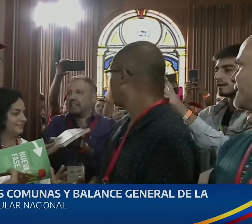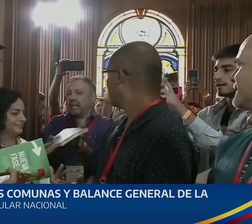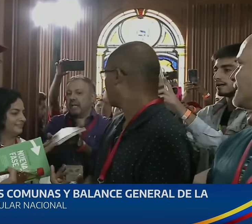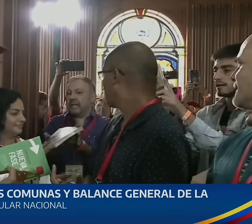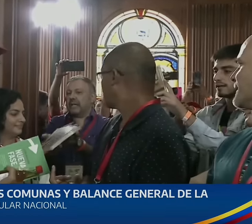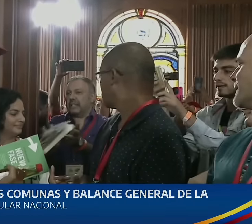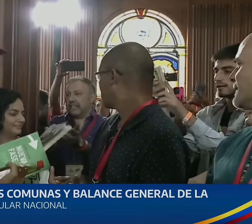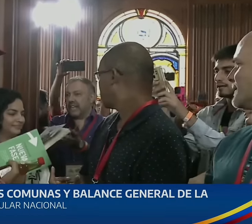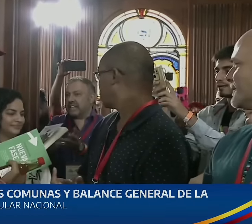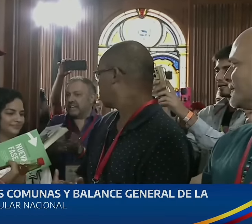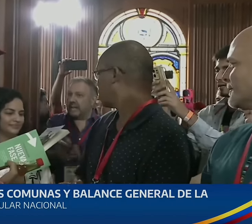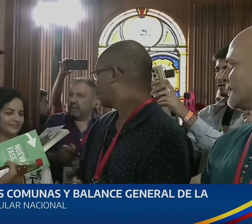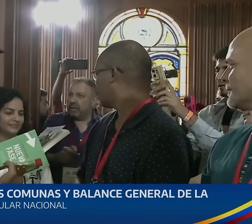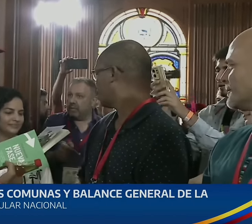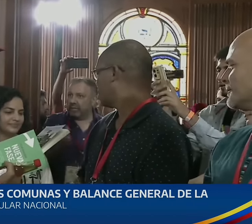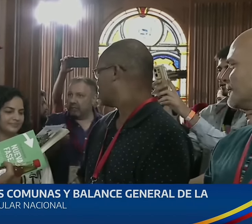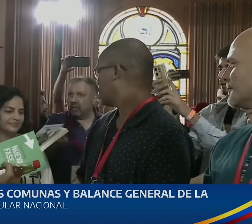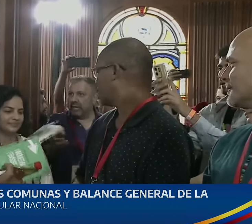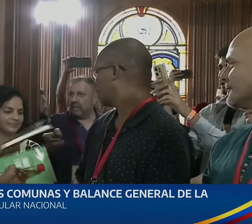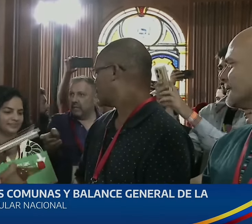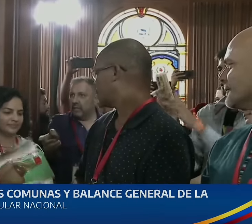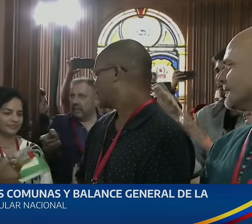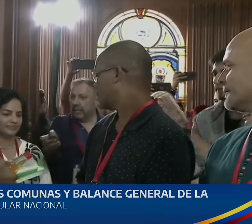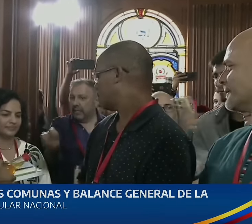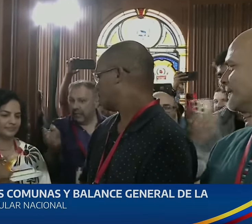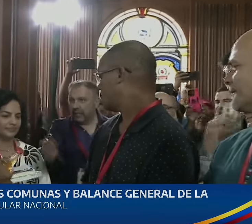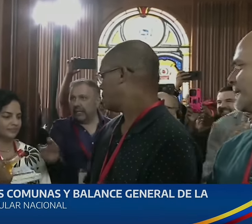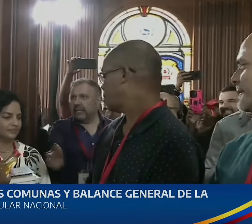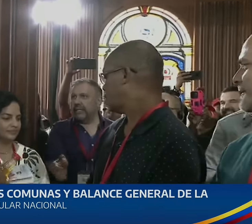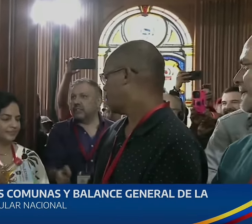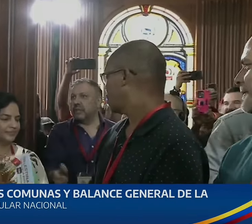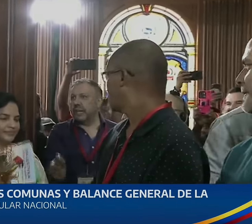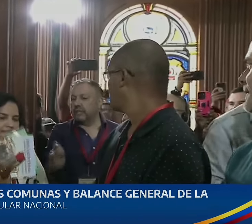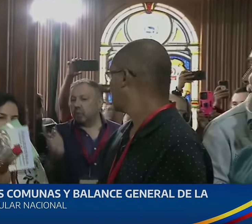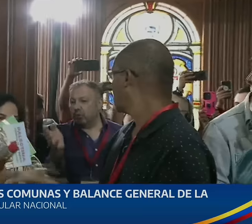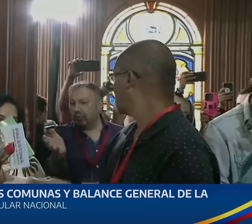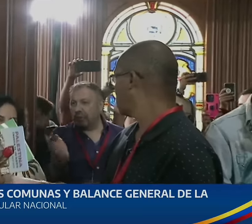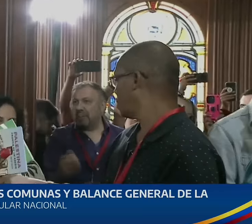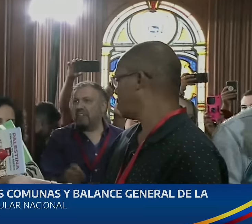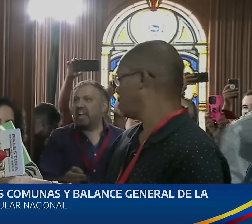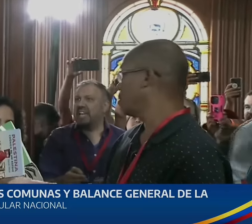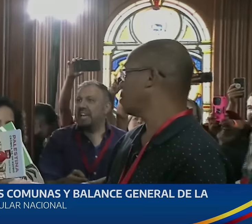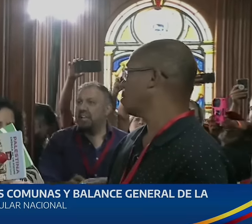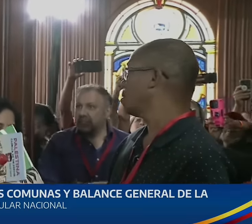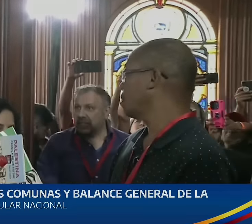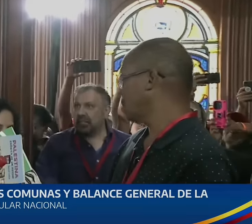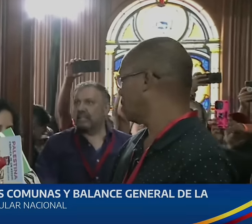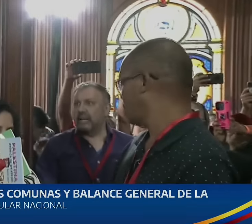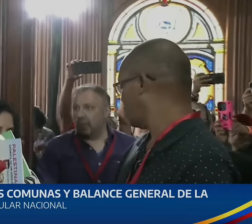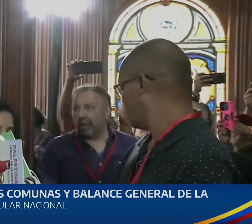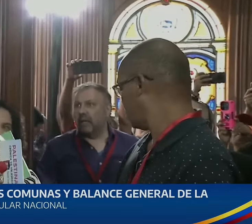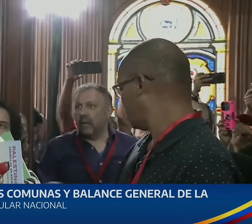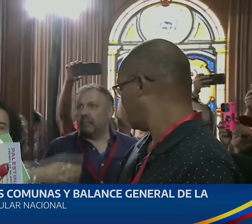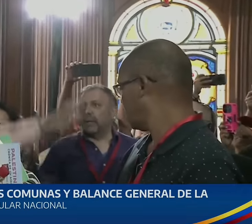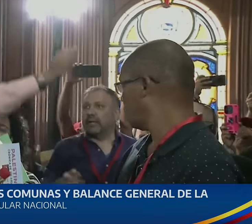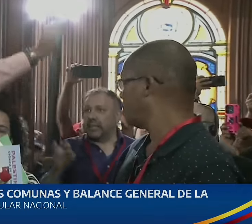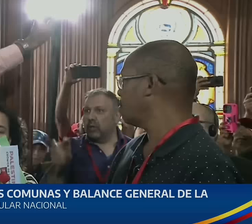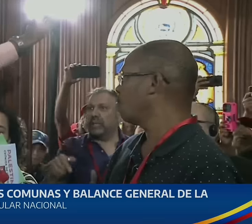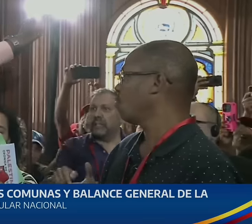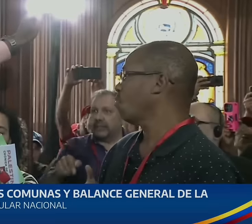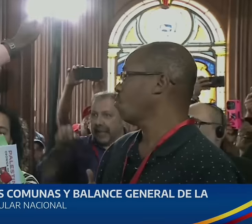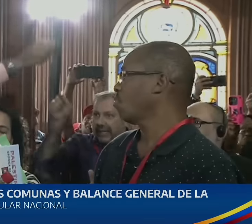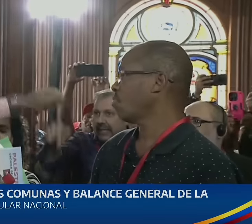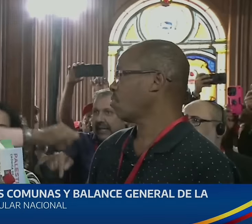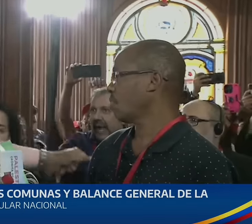parte del ambiente que se vive desde el Salón Ezequiel Zamora. El jefe de Estado continúa recorriendo y compartiendo con los